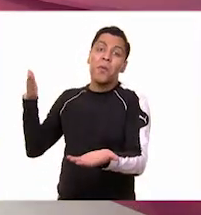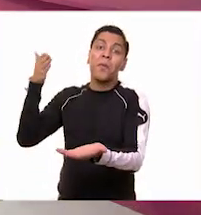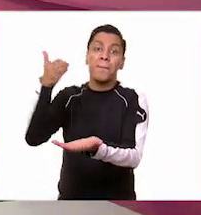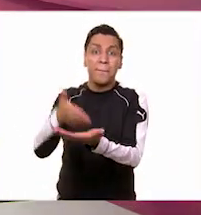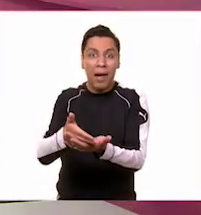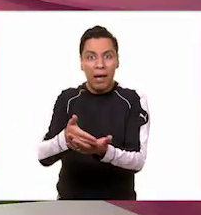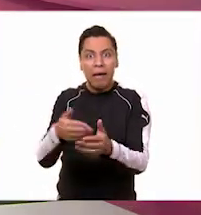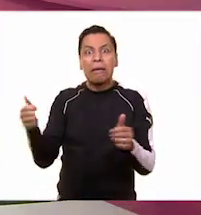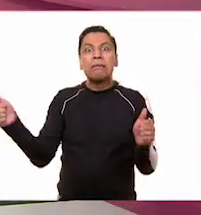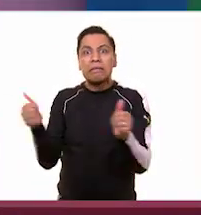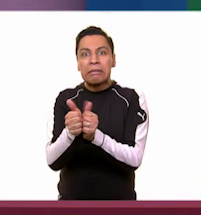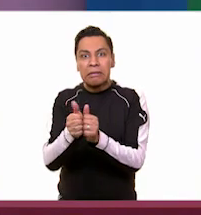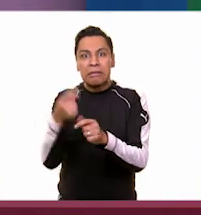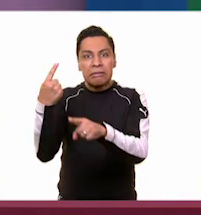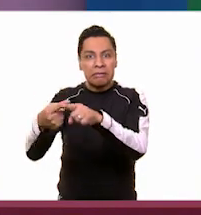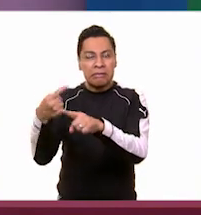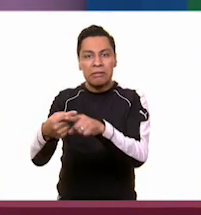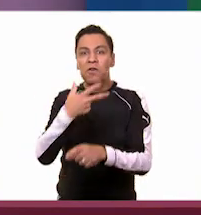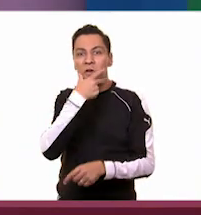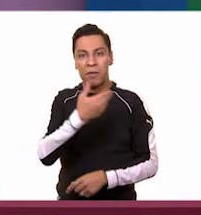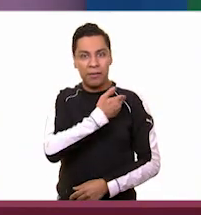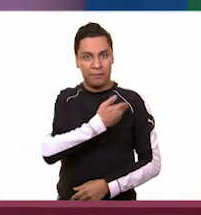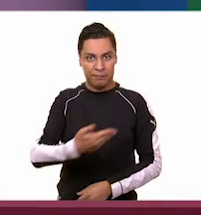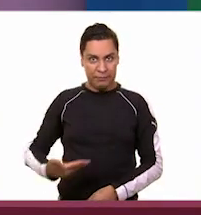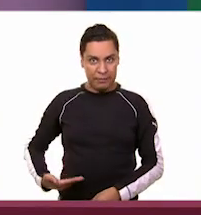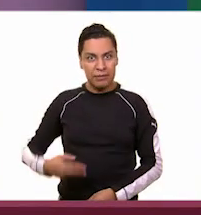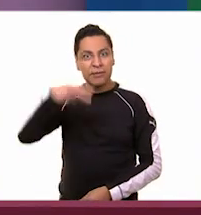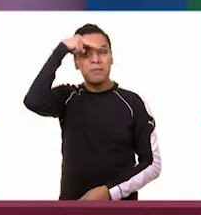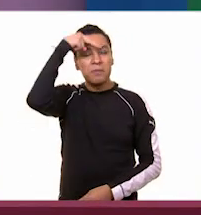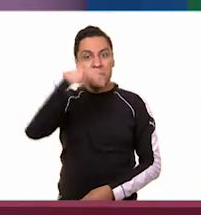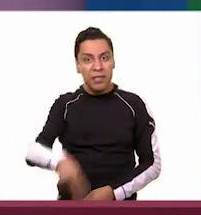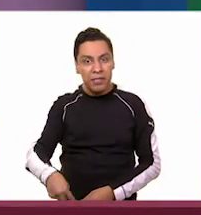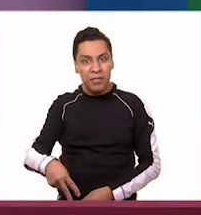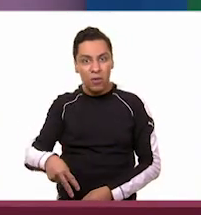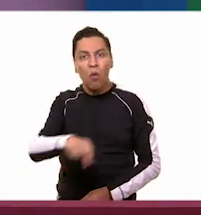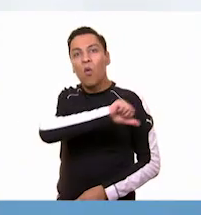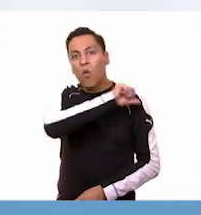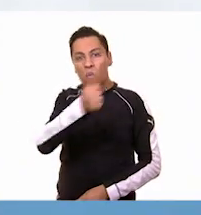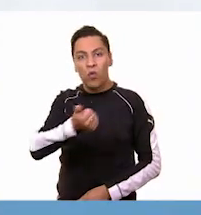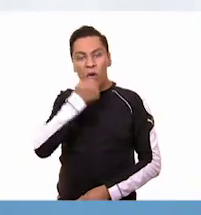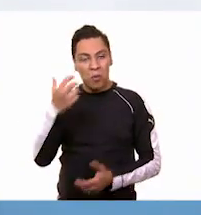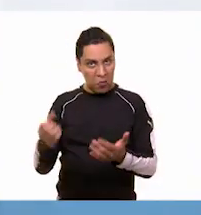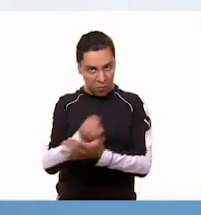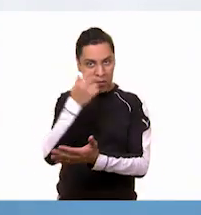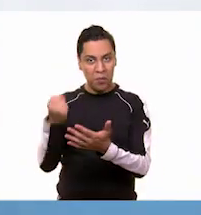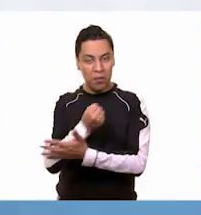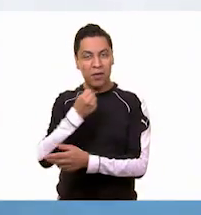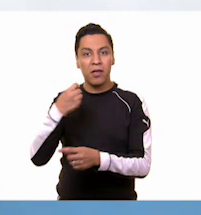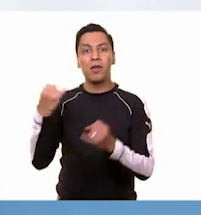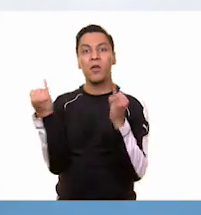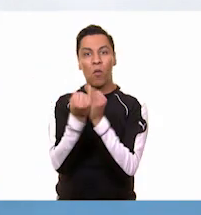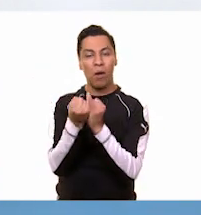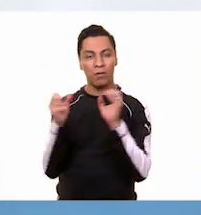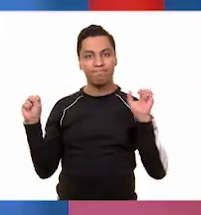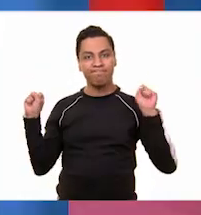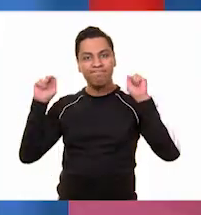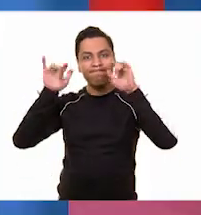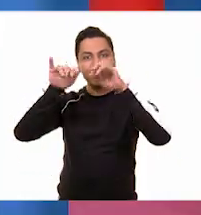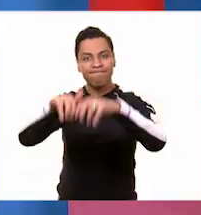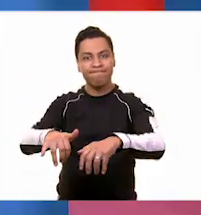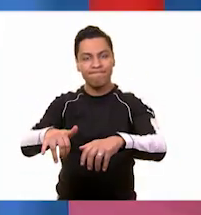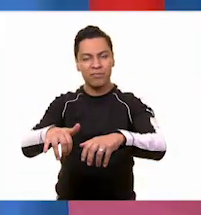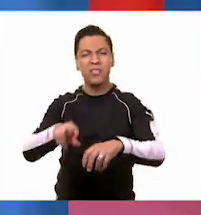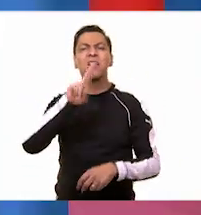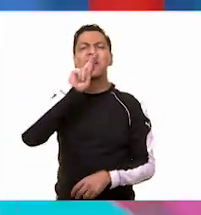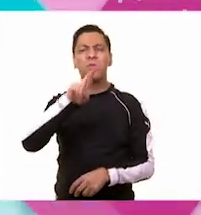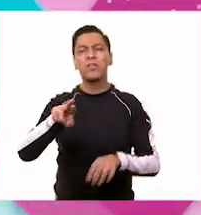el presidente y los otros niños que ganaron la etapa estatal. ¿Y cómo quedaría la respuesta, María? Pues quedaría